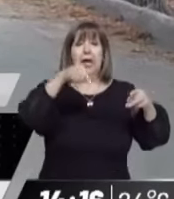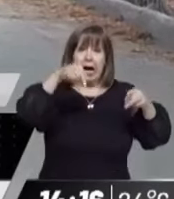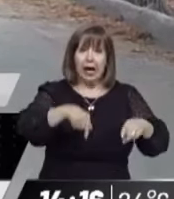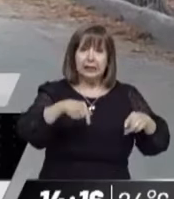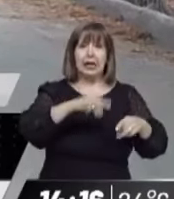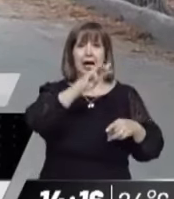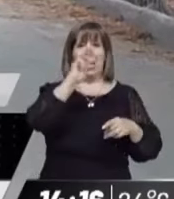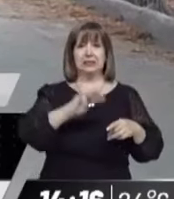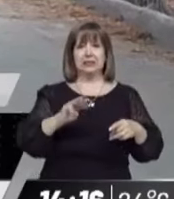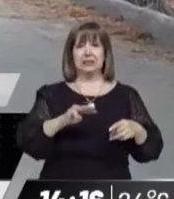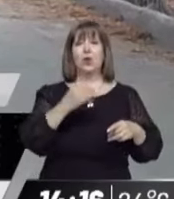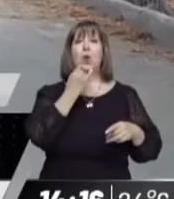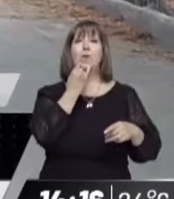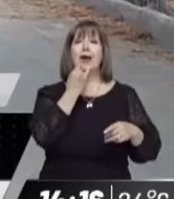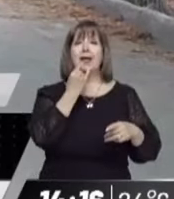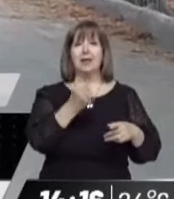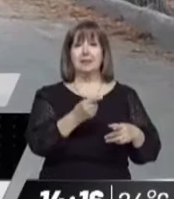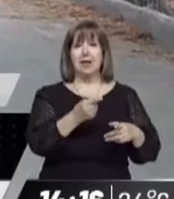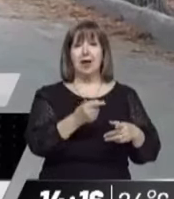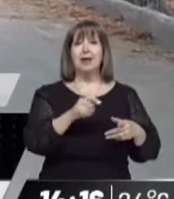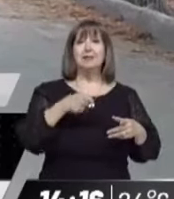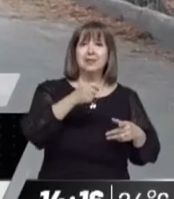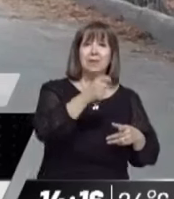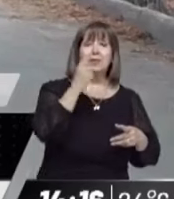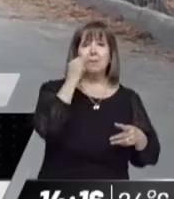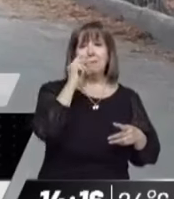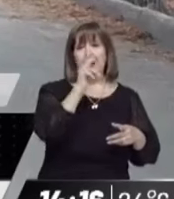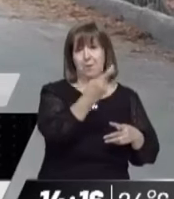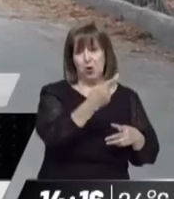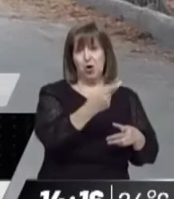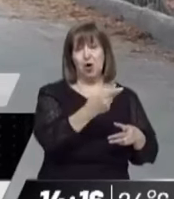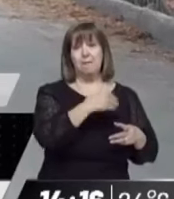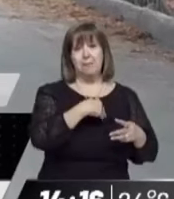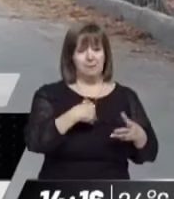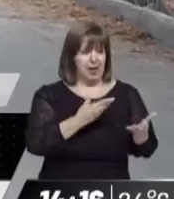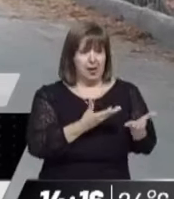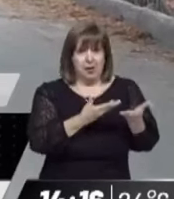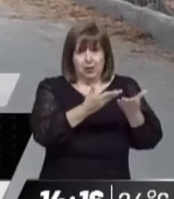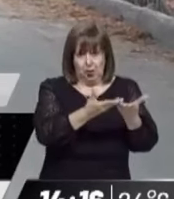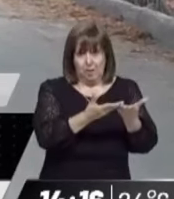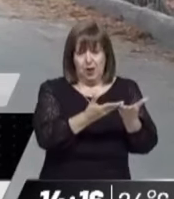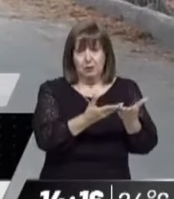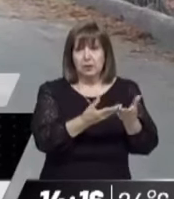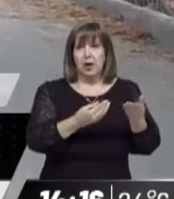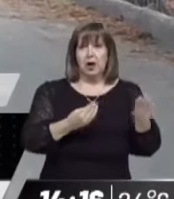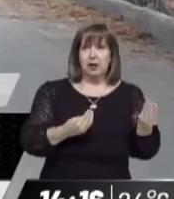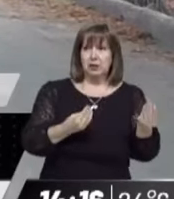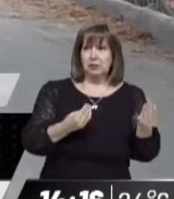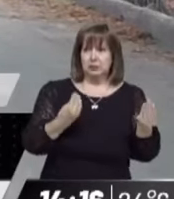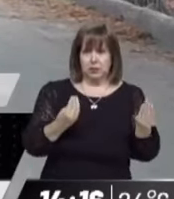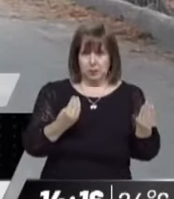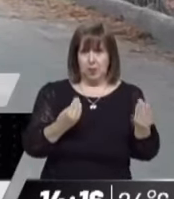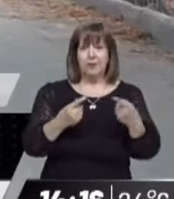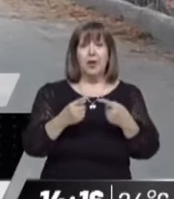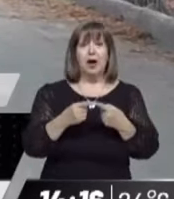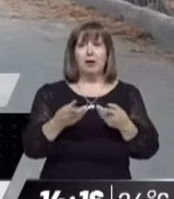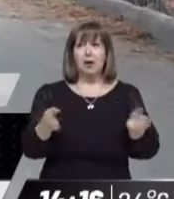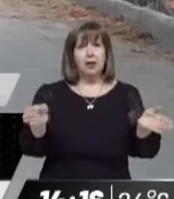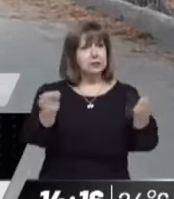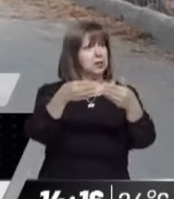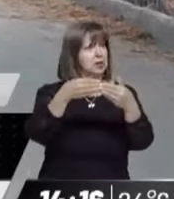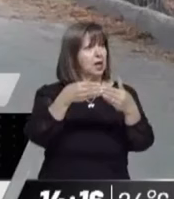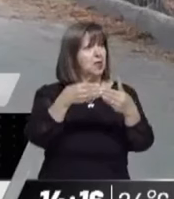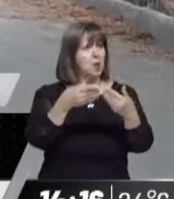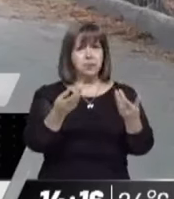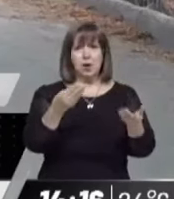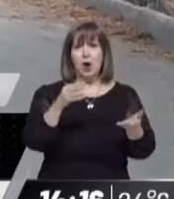ansés en uspayata no La tuve que mover de uspayata pero ahora nos encontramos con otro problema que nos cierran la oficina